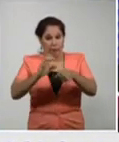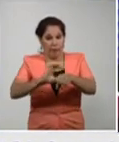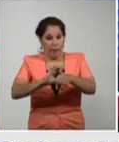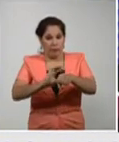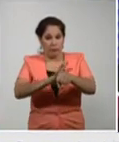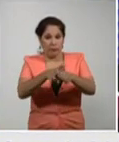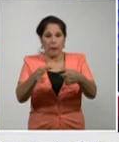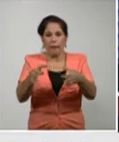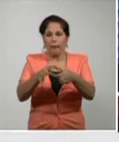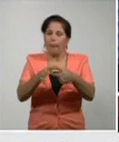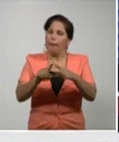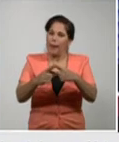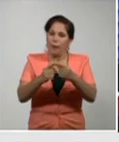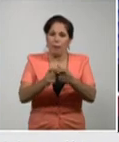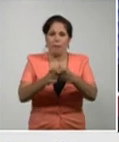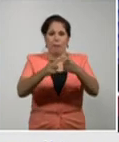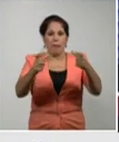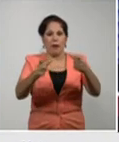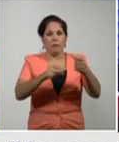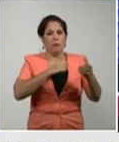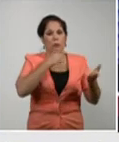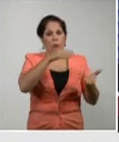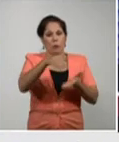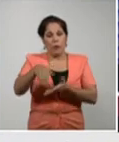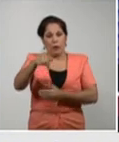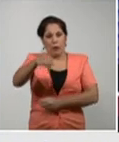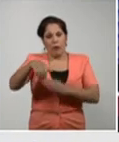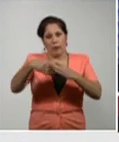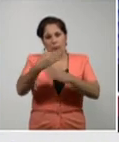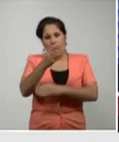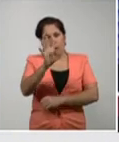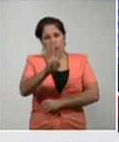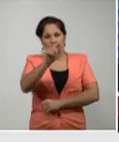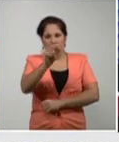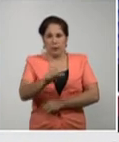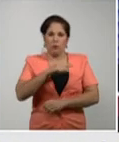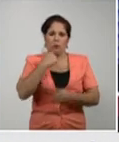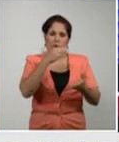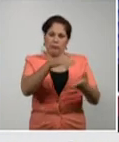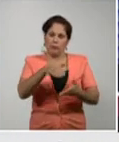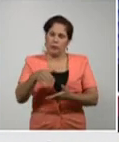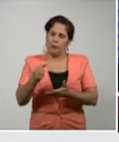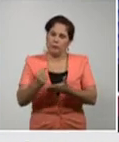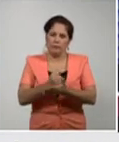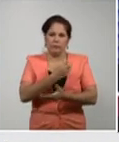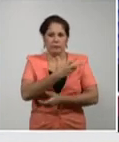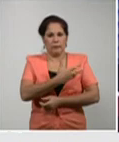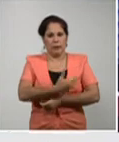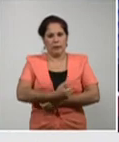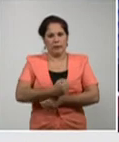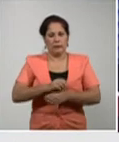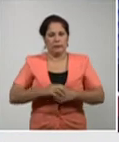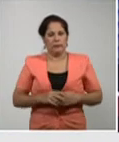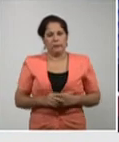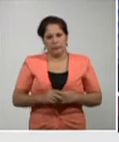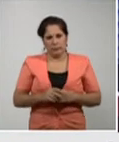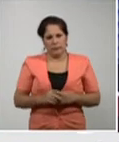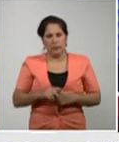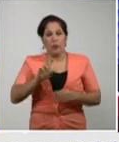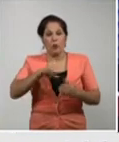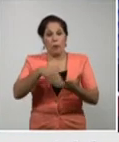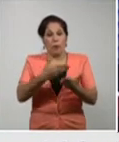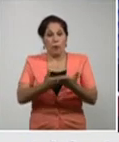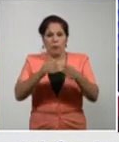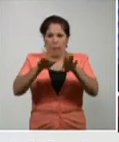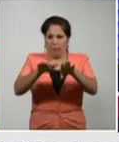día, aumenta el número de casos fallecidos, de pacientes fallecidos a consecuencia de la enfermedad. Le propongo hacer una